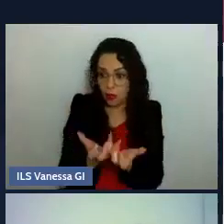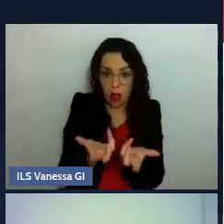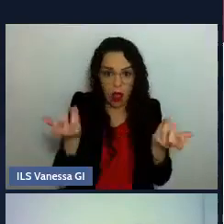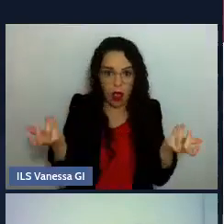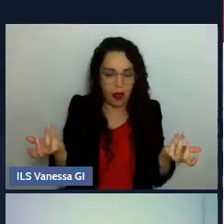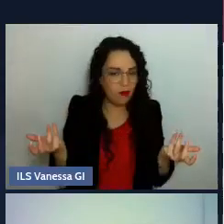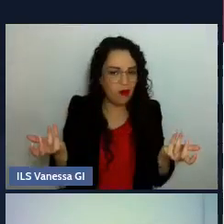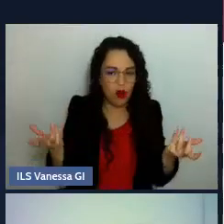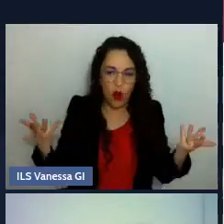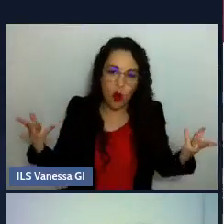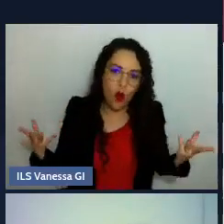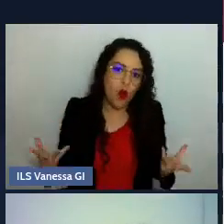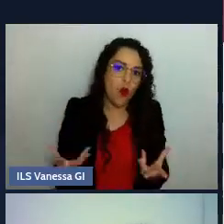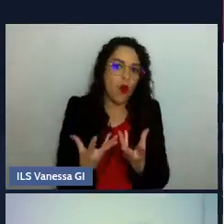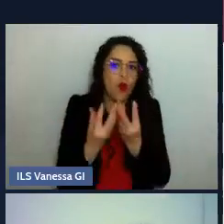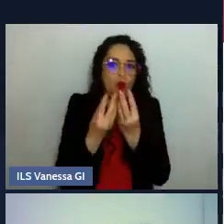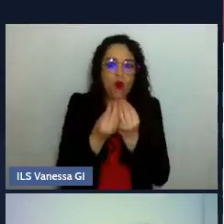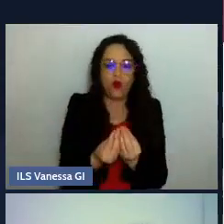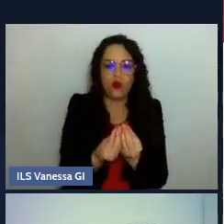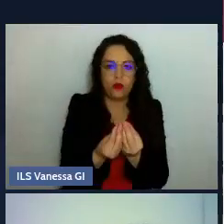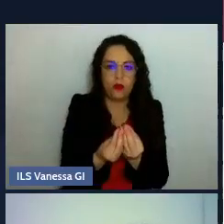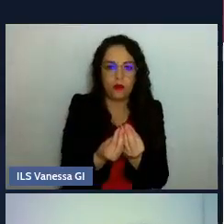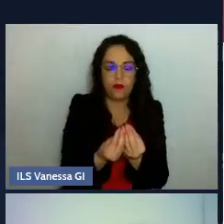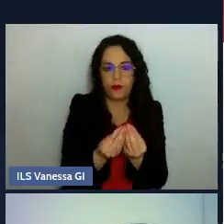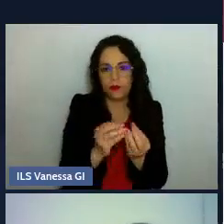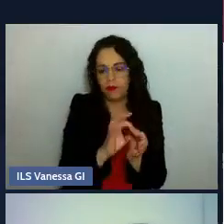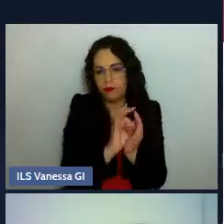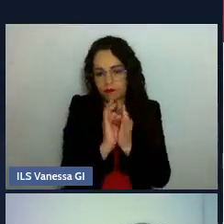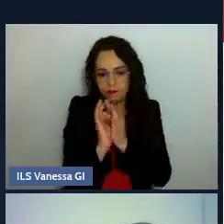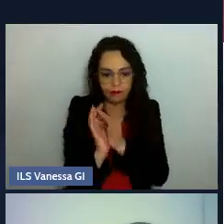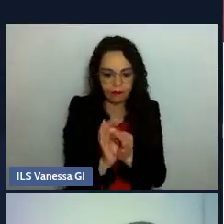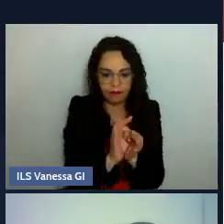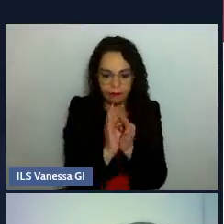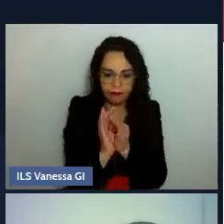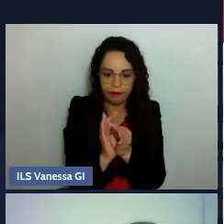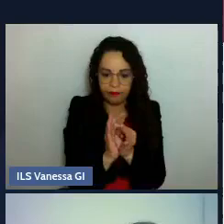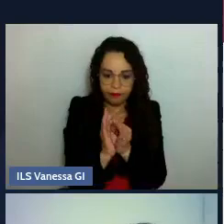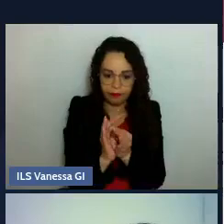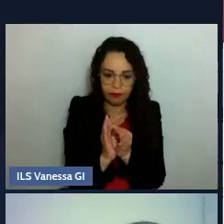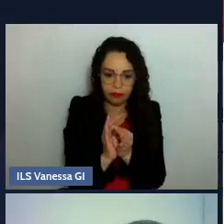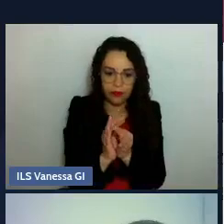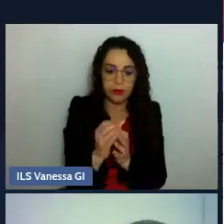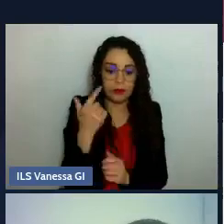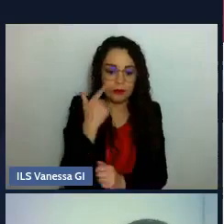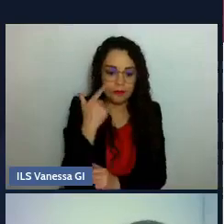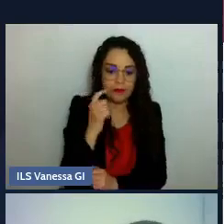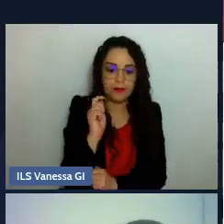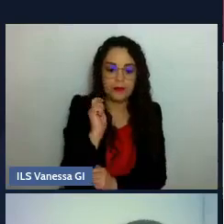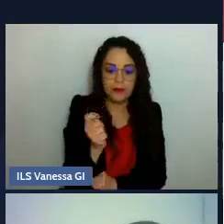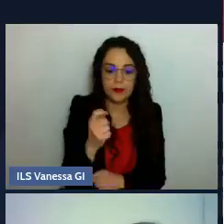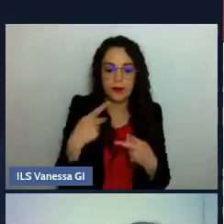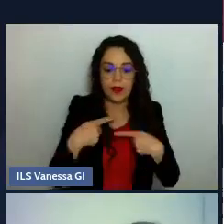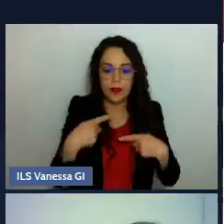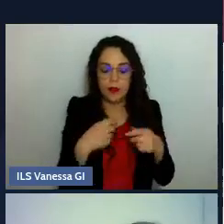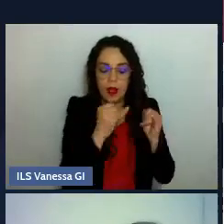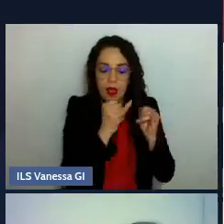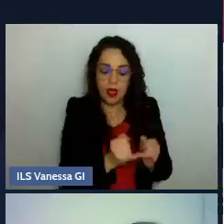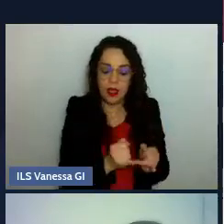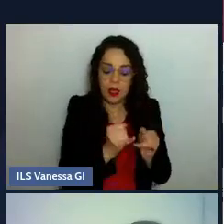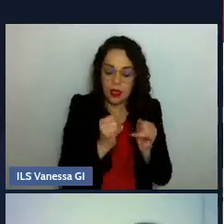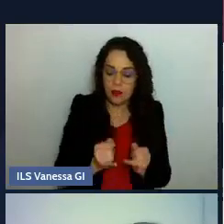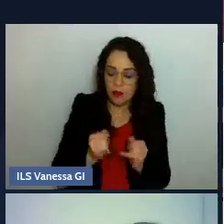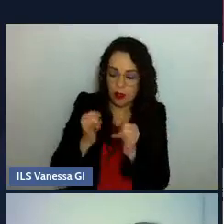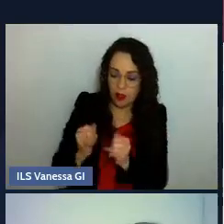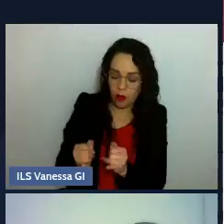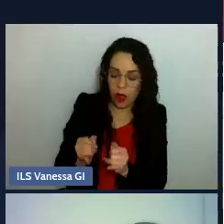múltiple, como una situación compleja que va desde el individuo, las familias